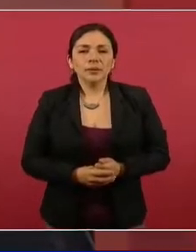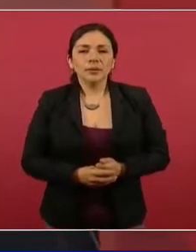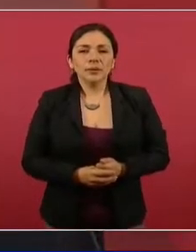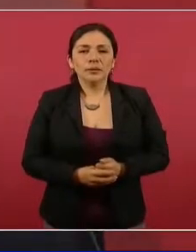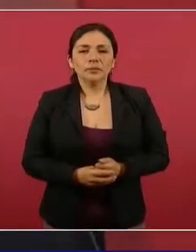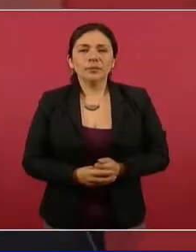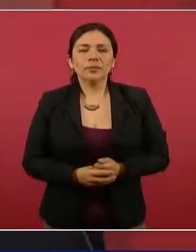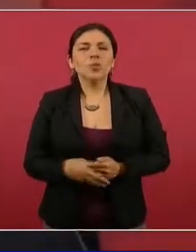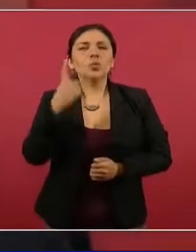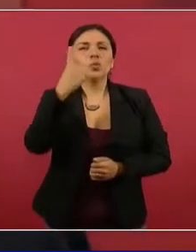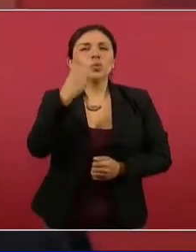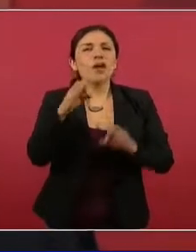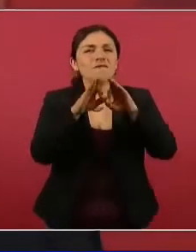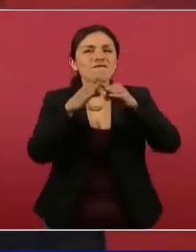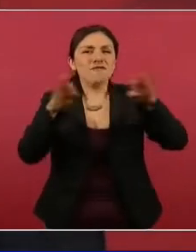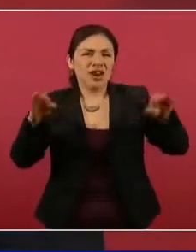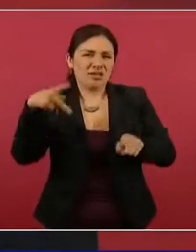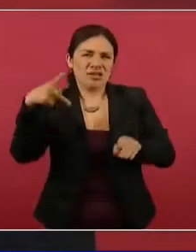frase, un fragmento: